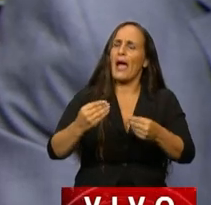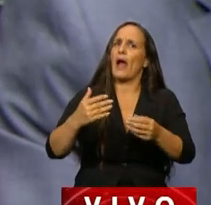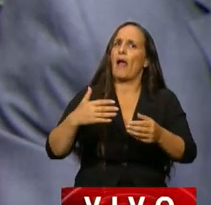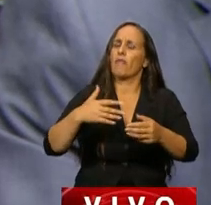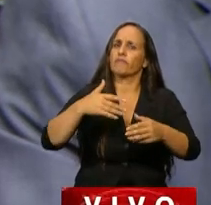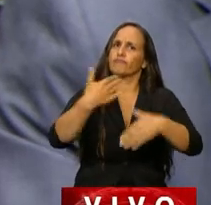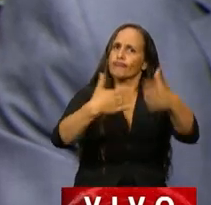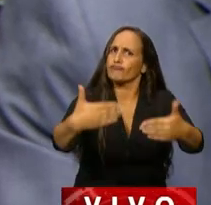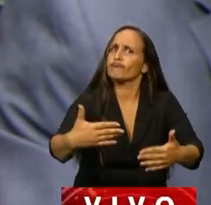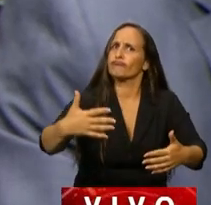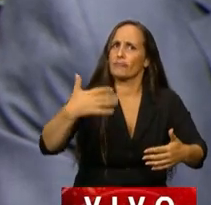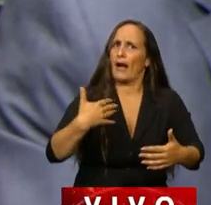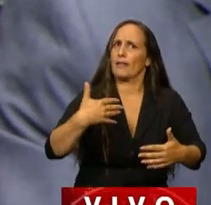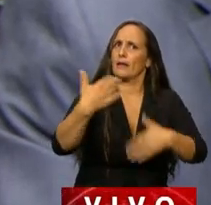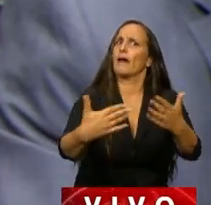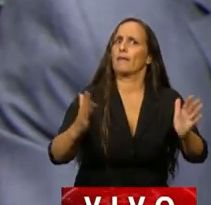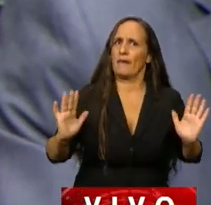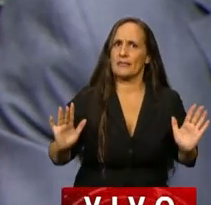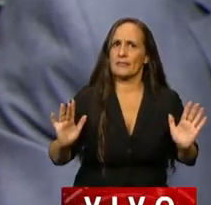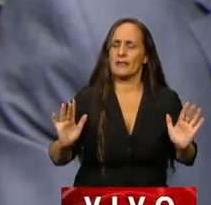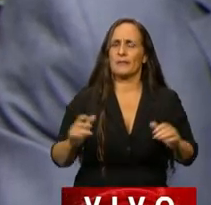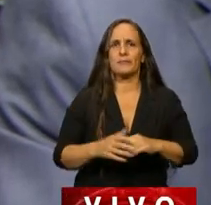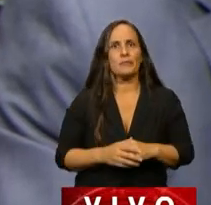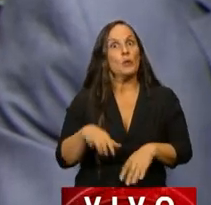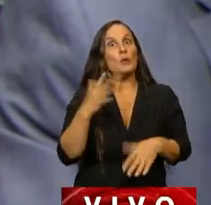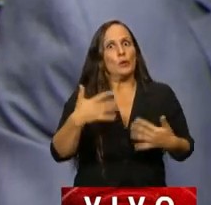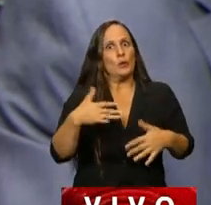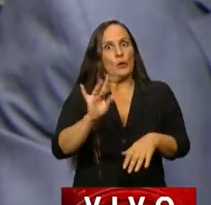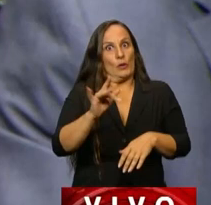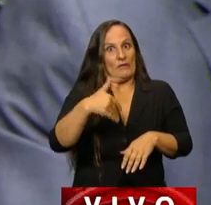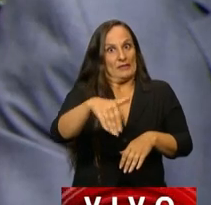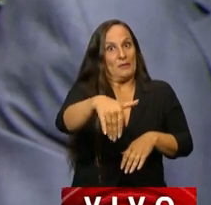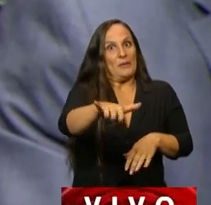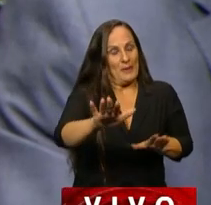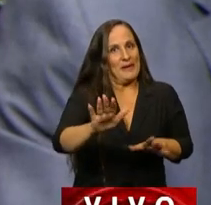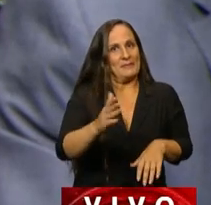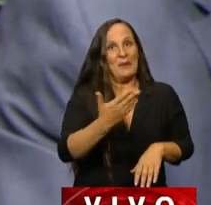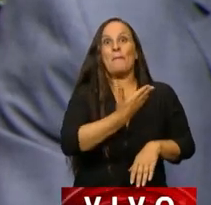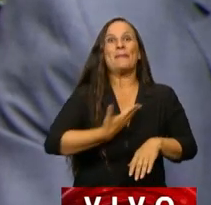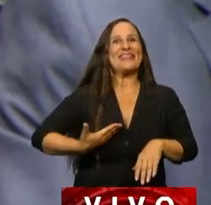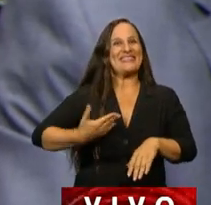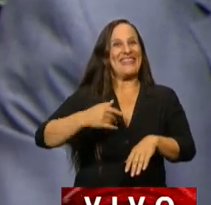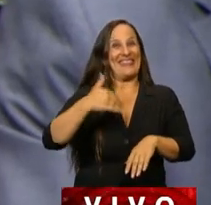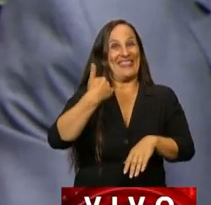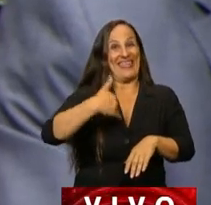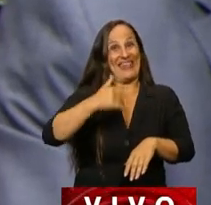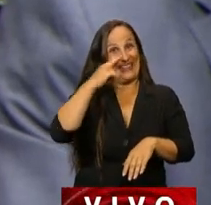Señor presidente, tenemos un gran desafío por delante. El presidente de la Nación, en su mensaje